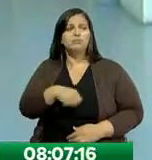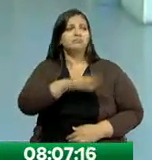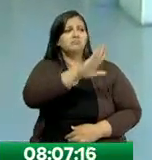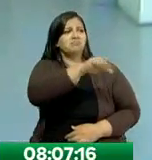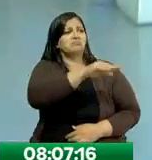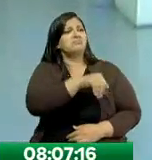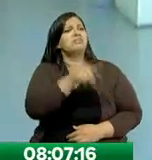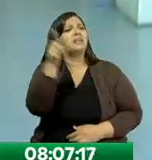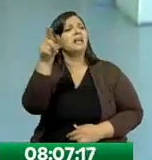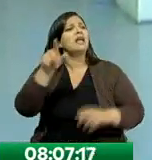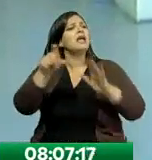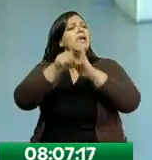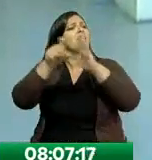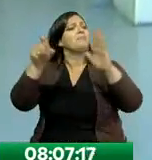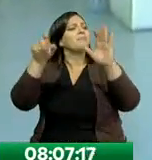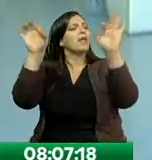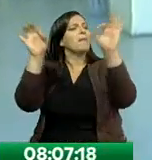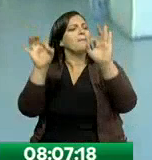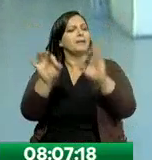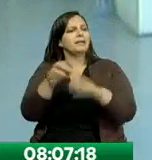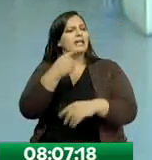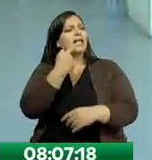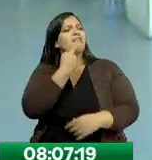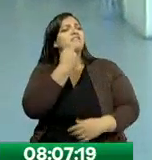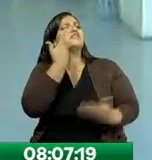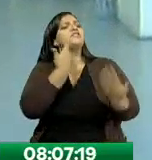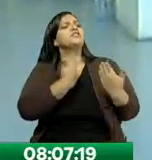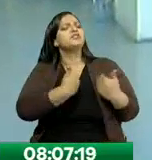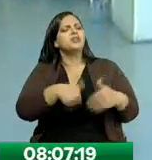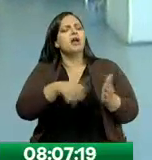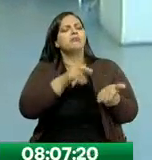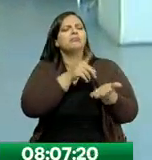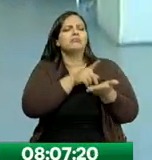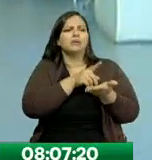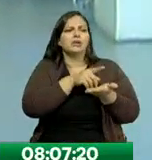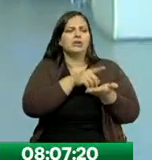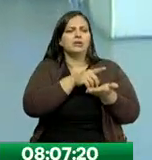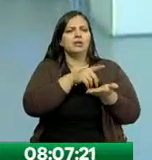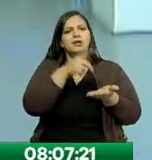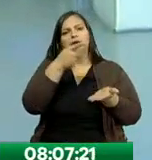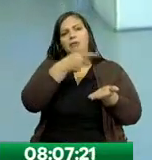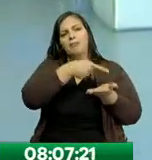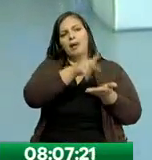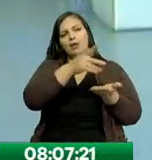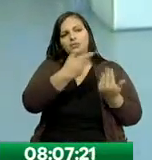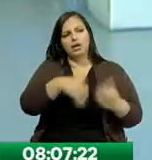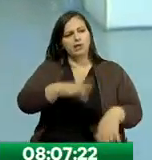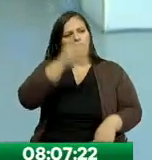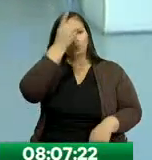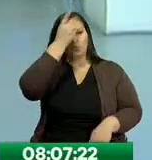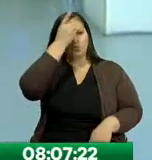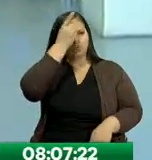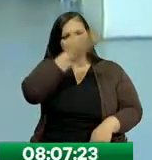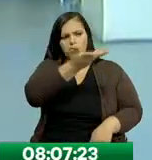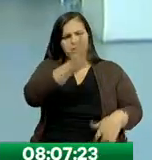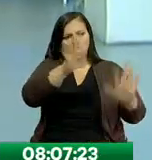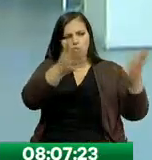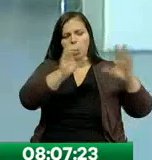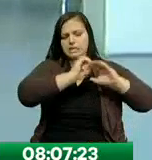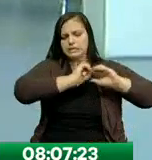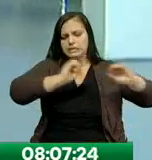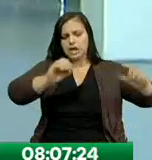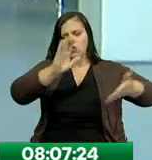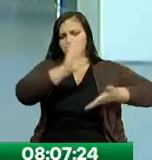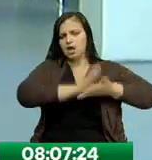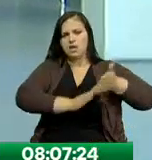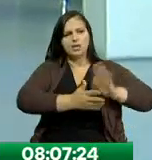no tiene saldo, ya no tiene, perdón, deuda. Perdón, ya no tiene deuda. O sea, no tiene saldo en contra, como